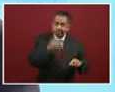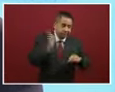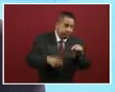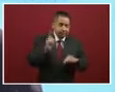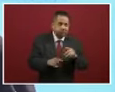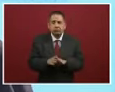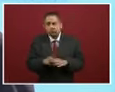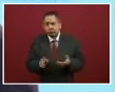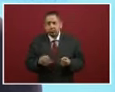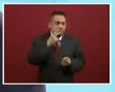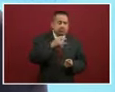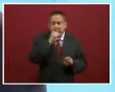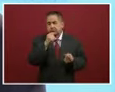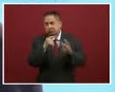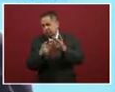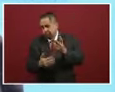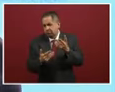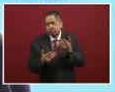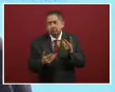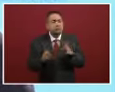sustancias psicoactivas o al tabaco o al alcohol